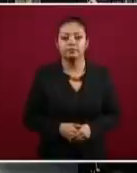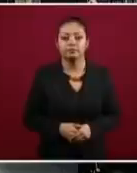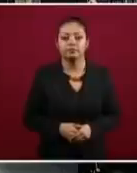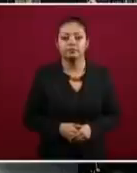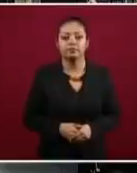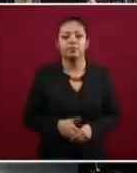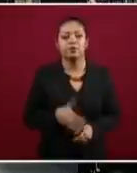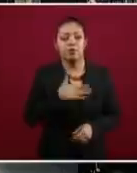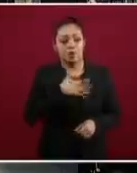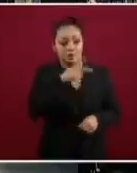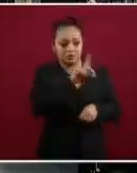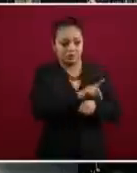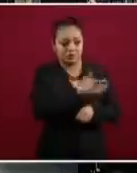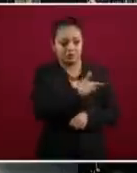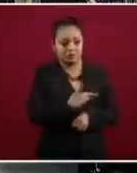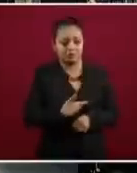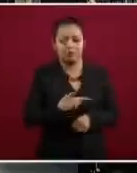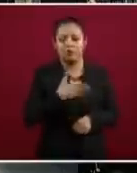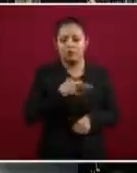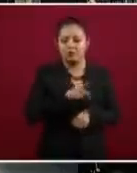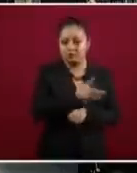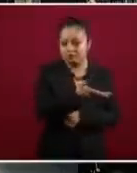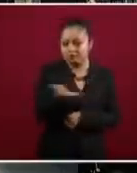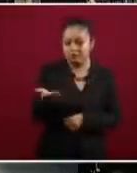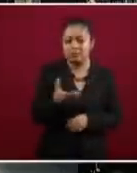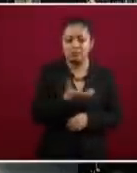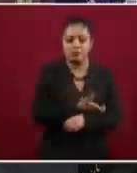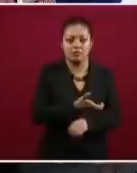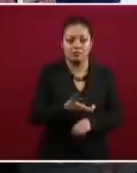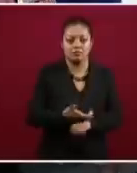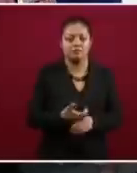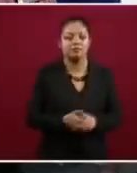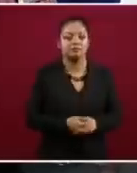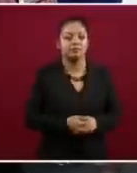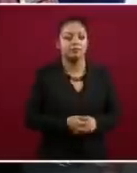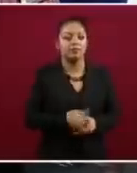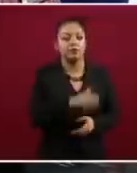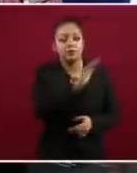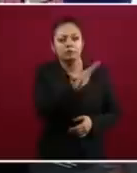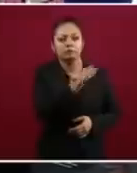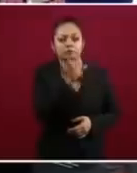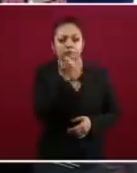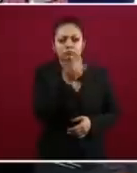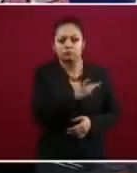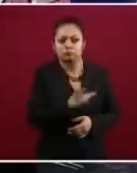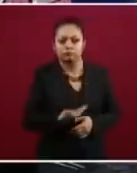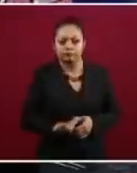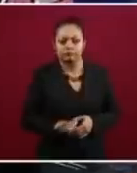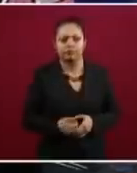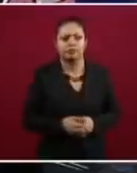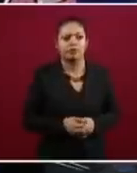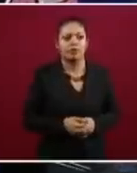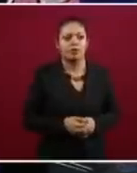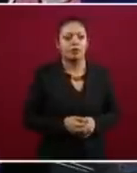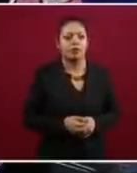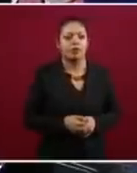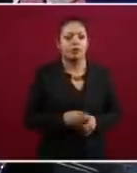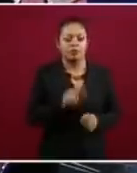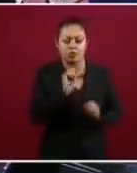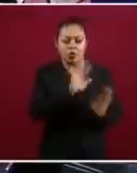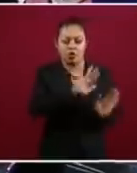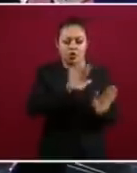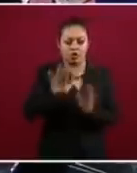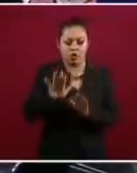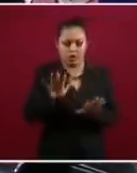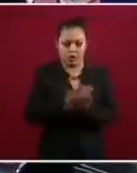Buenos días, señor presidente. Buenos días, compañeros, compañeras. Presidente, cambiando un poco también el tema, si bien es cierto